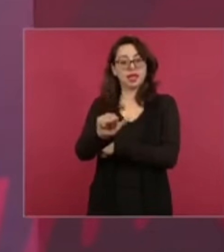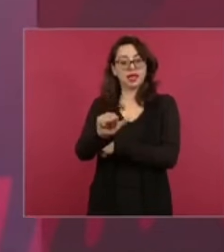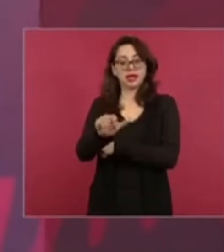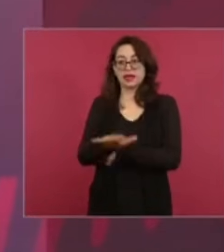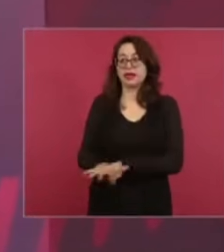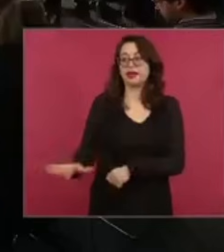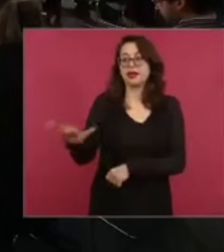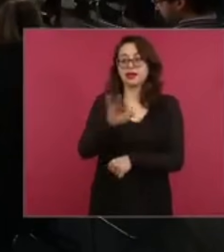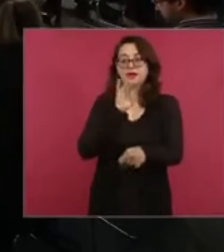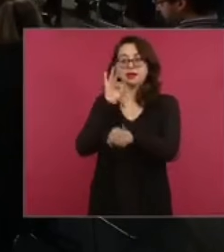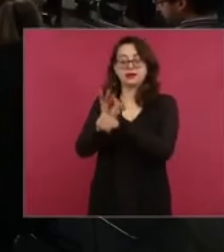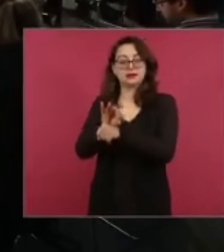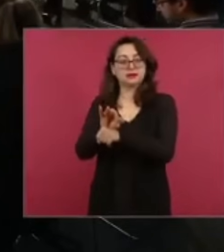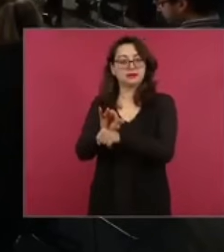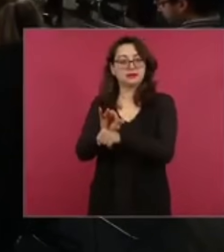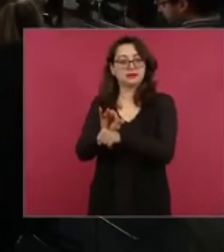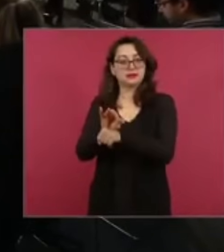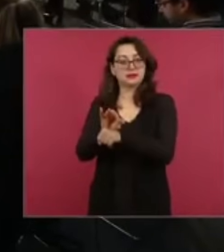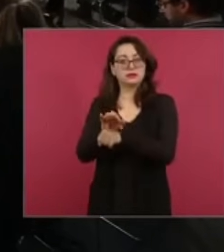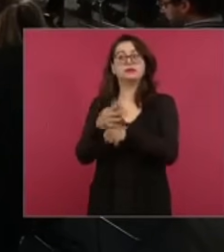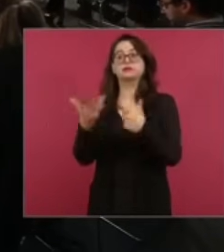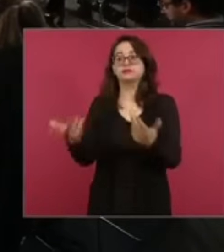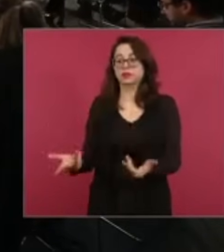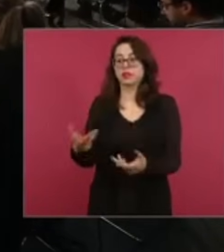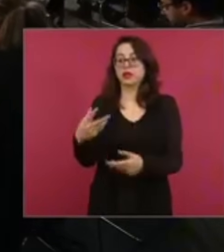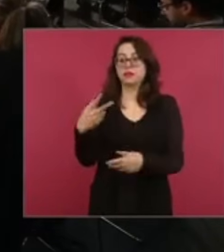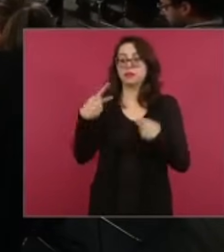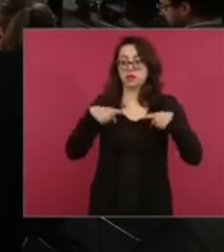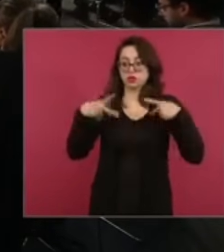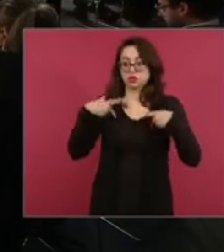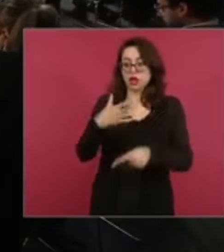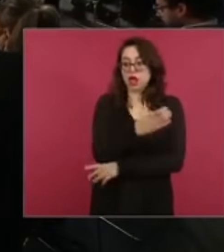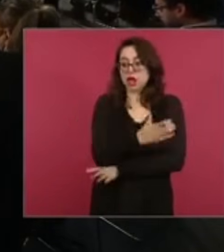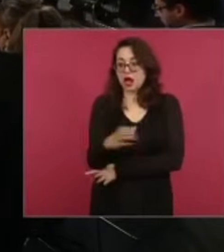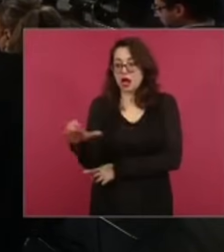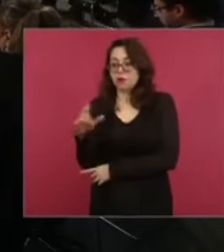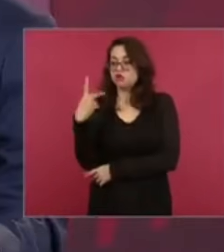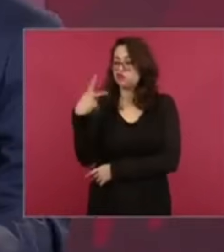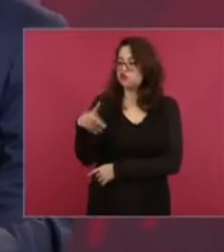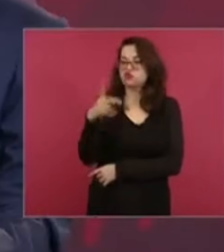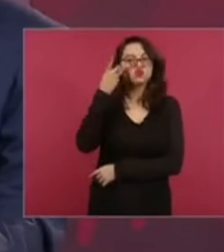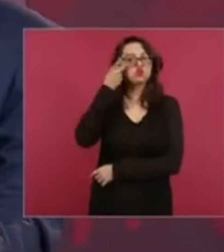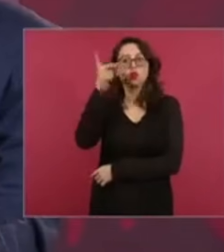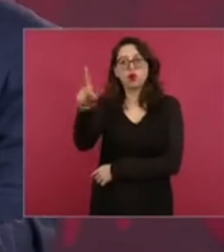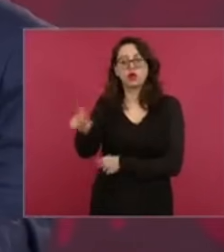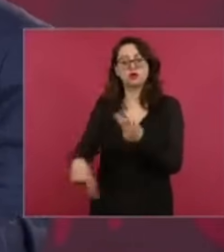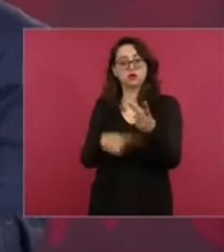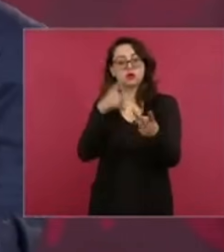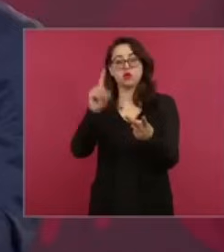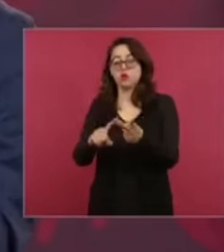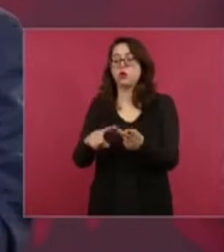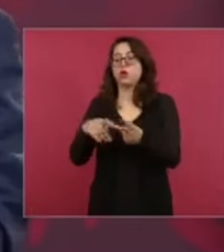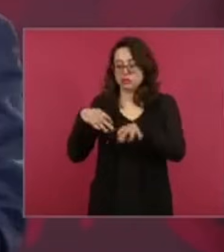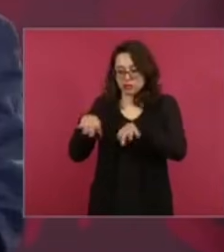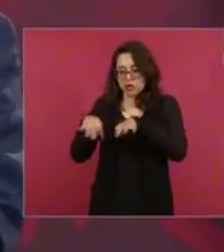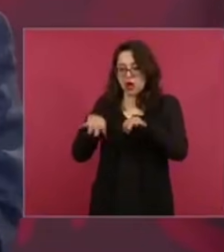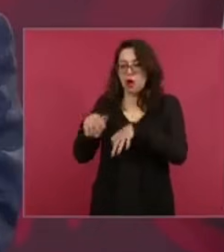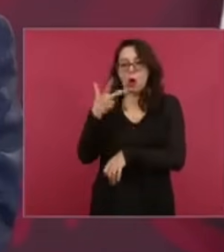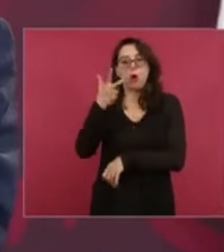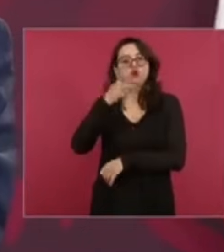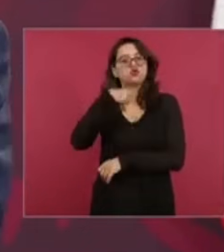campesinos a la tierra la que garantiza la jornada máxima de 8 horas el